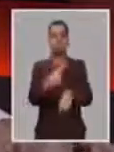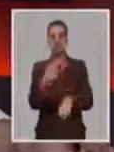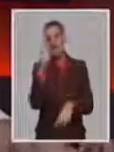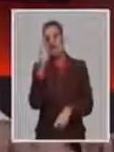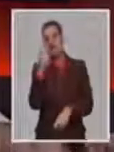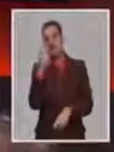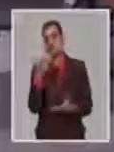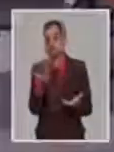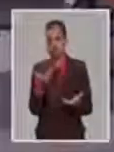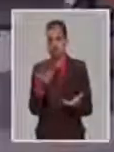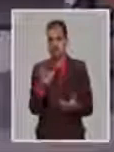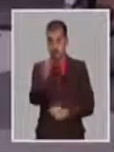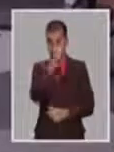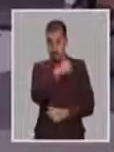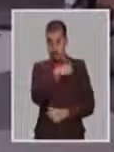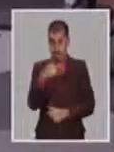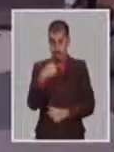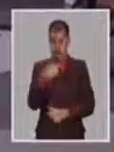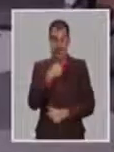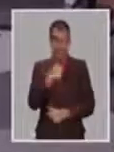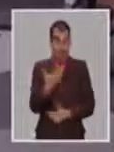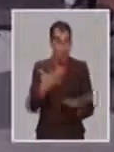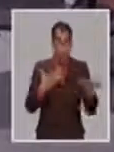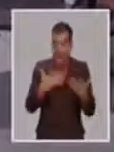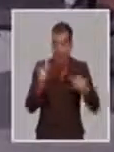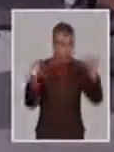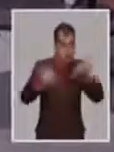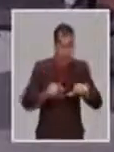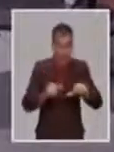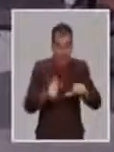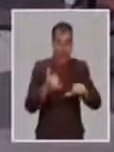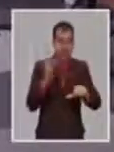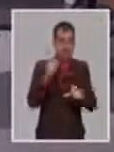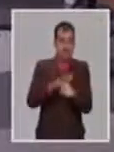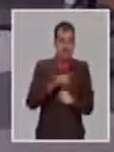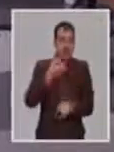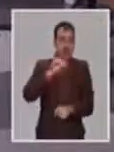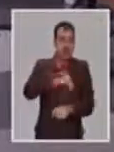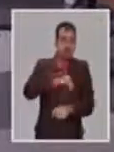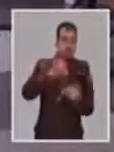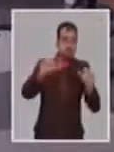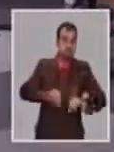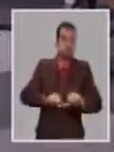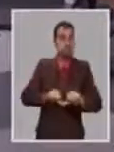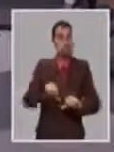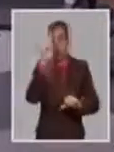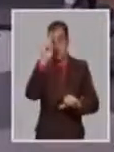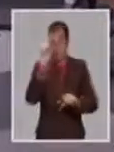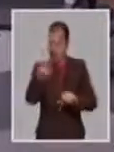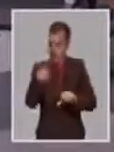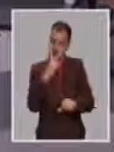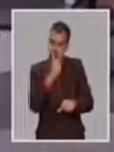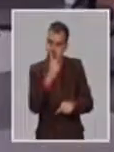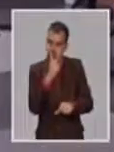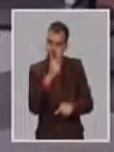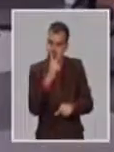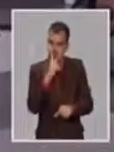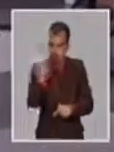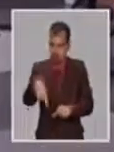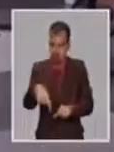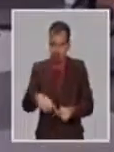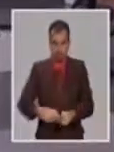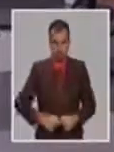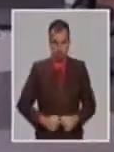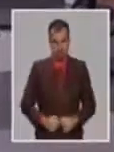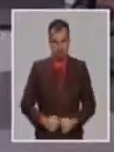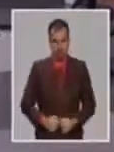especialistas en manejo de urgencias médicas. Ahí hay creado todo un sistema de atención y manejo de la urgencia médica.